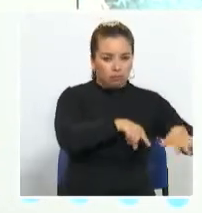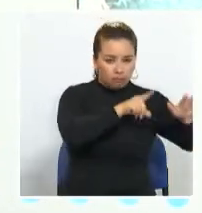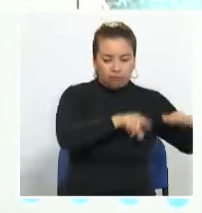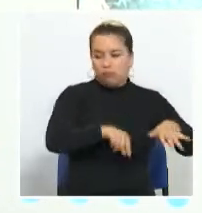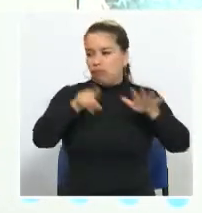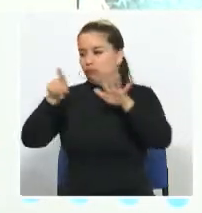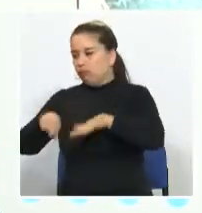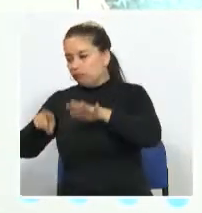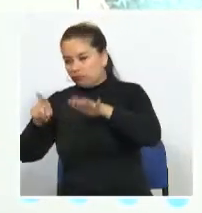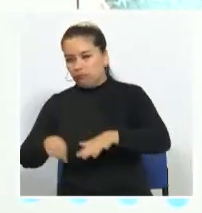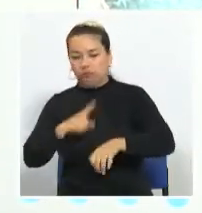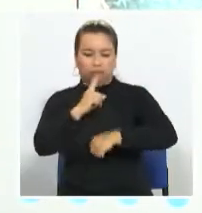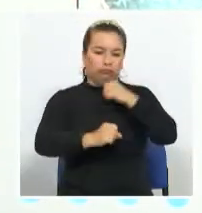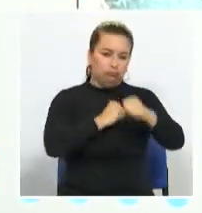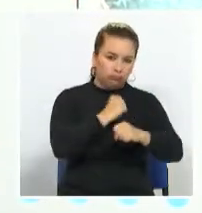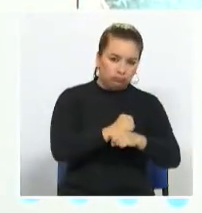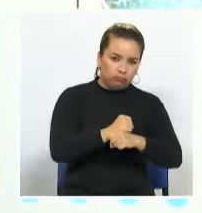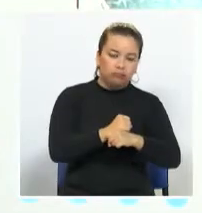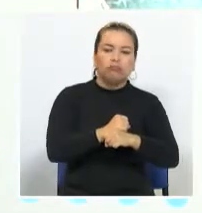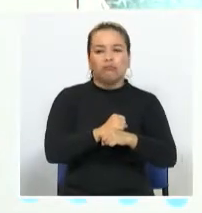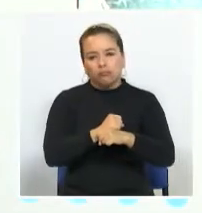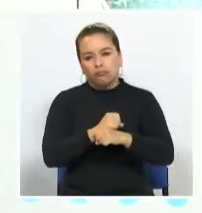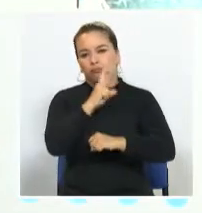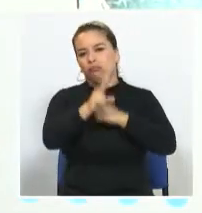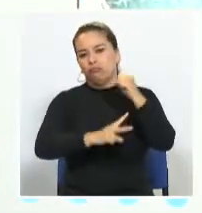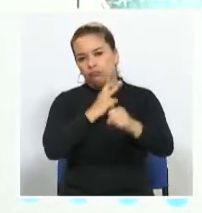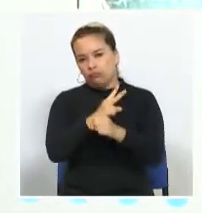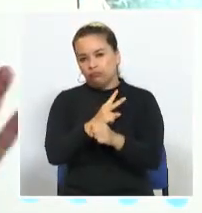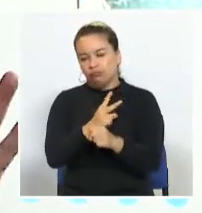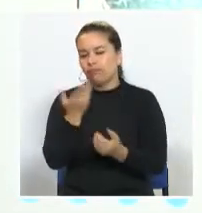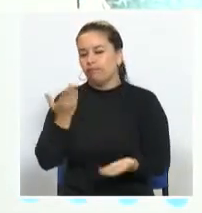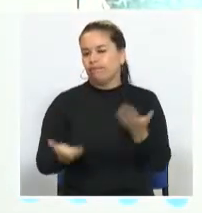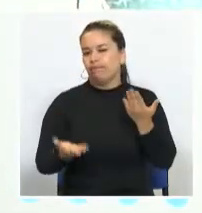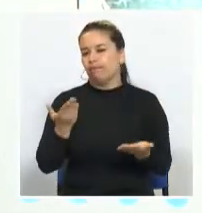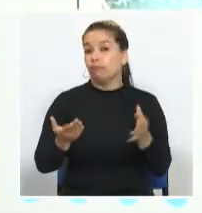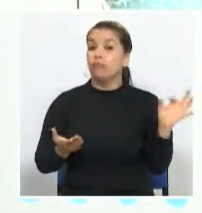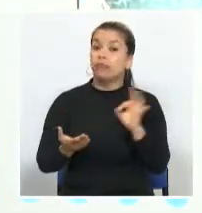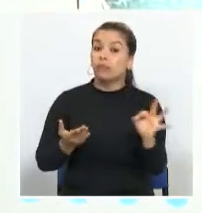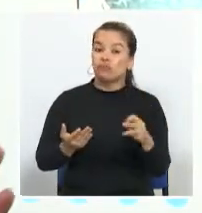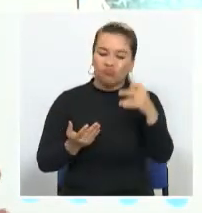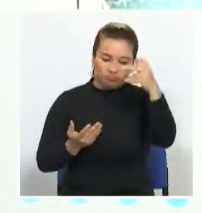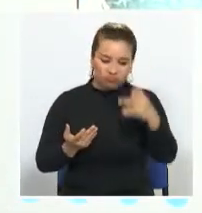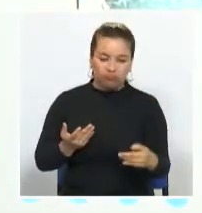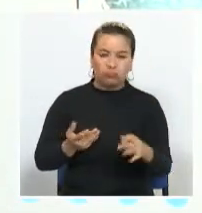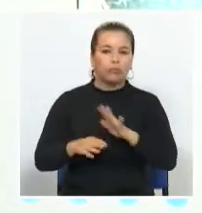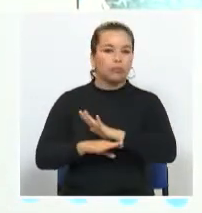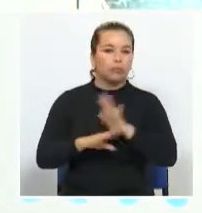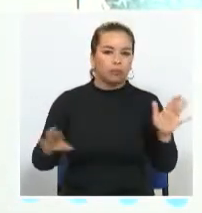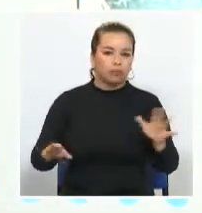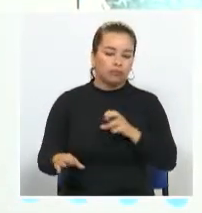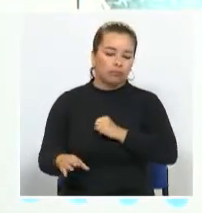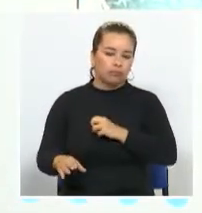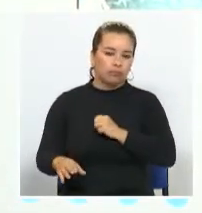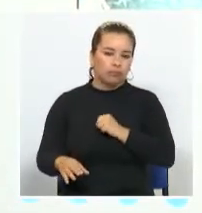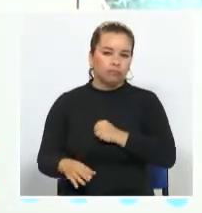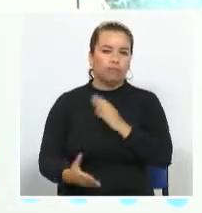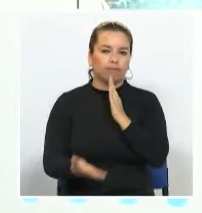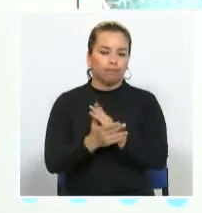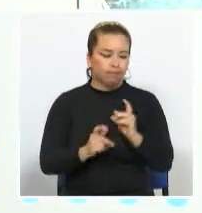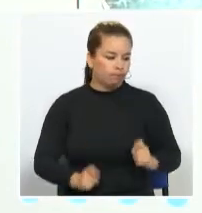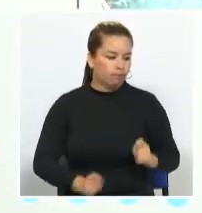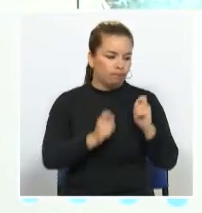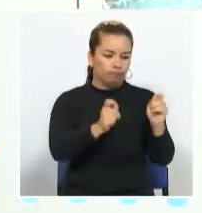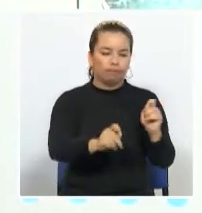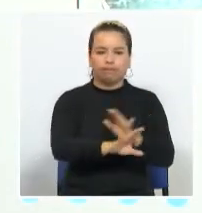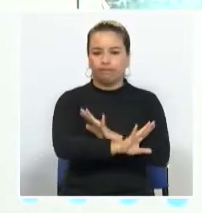control es anual, si el control es cada 2 años, o si definitivamente se trata de un soplo denominado inocente o